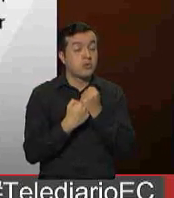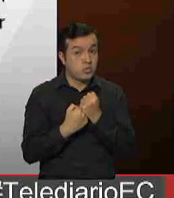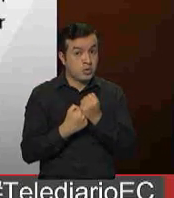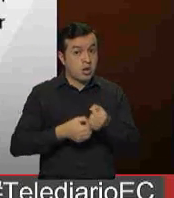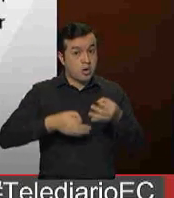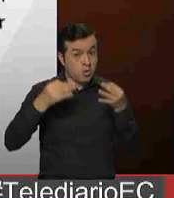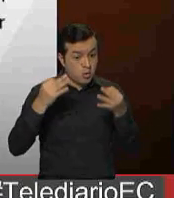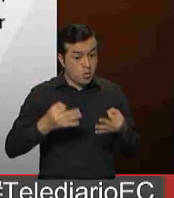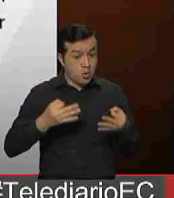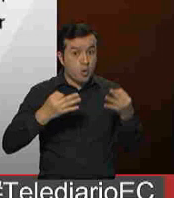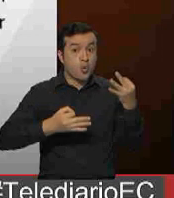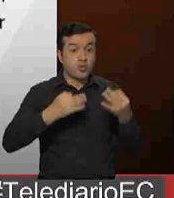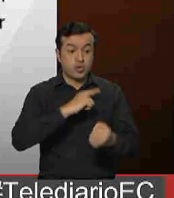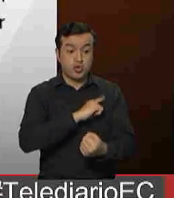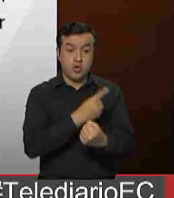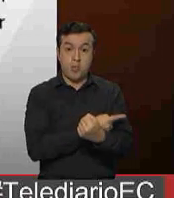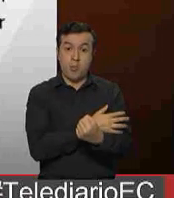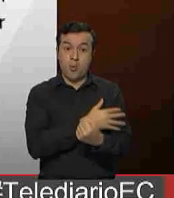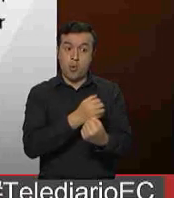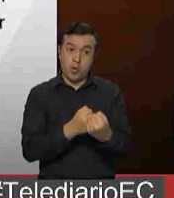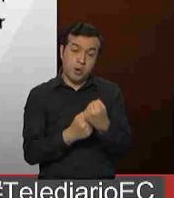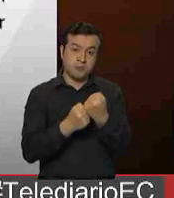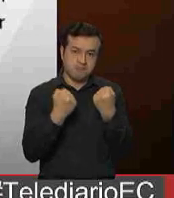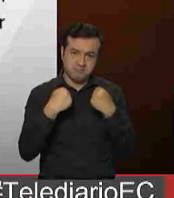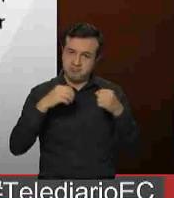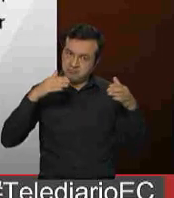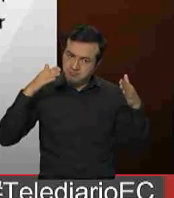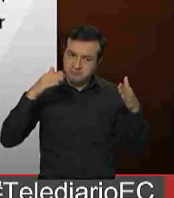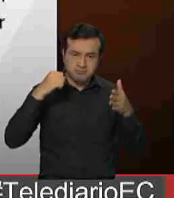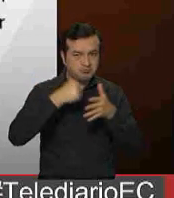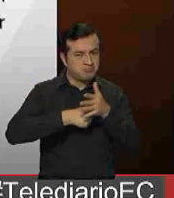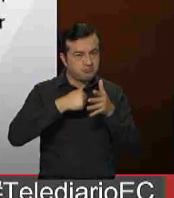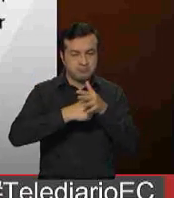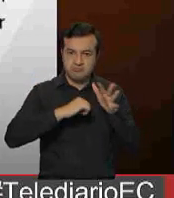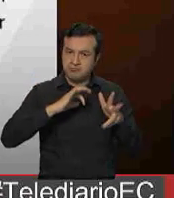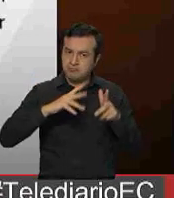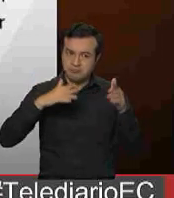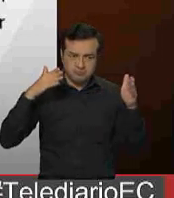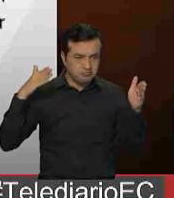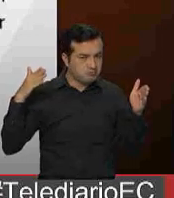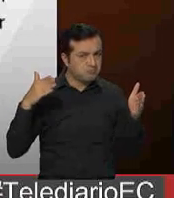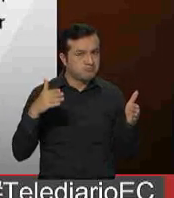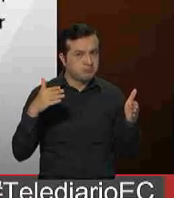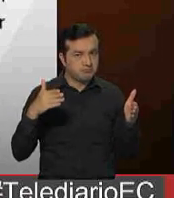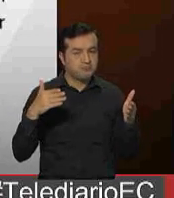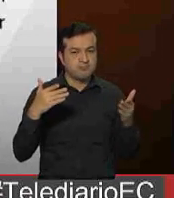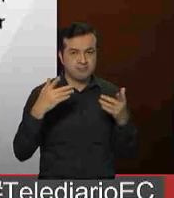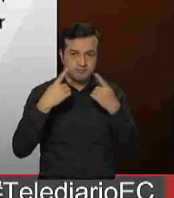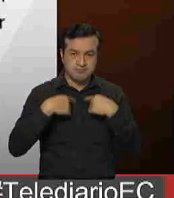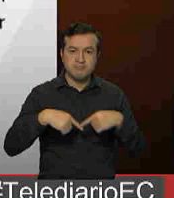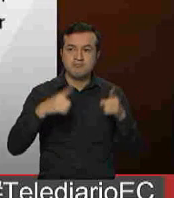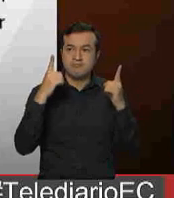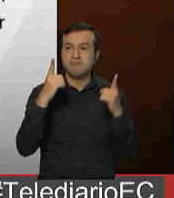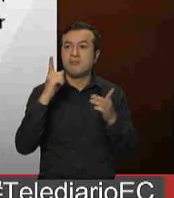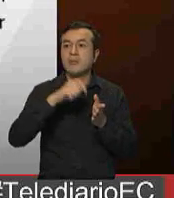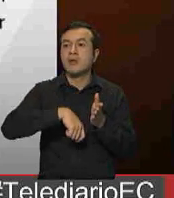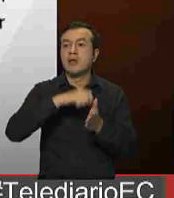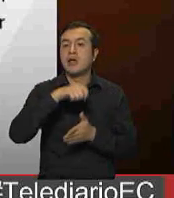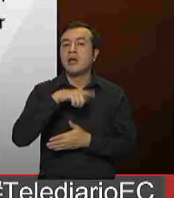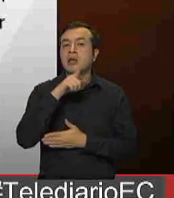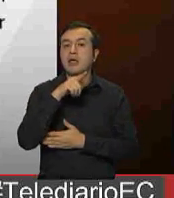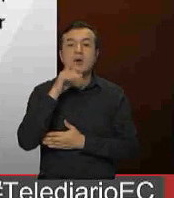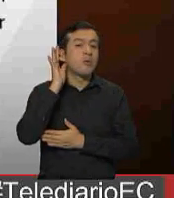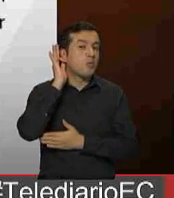sistema de justicia y aunar esfuerzos en esa lucha incansable contra la corrupción. Finaliza este comunicado firmado por la